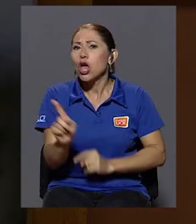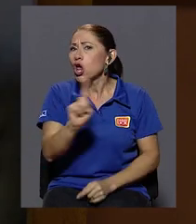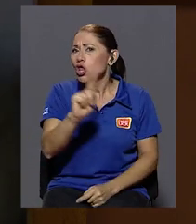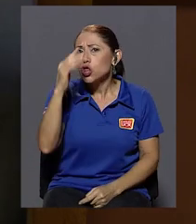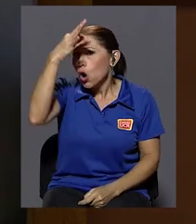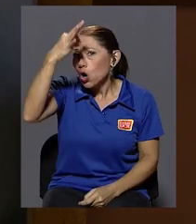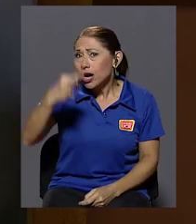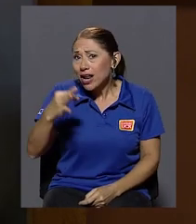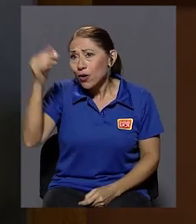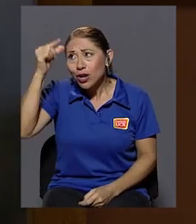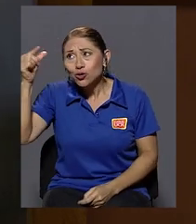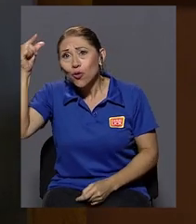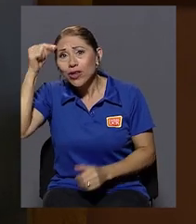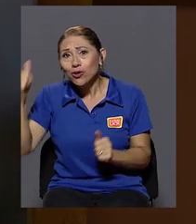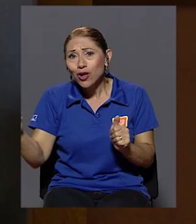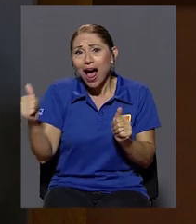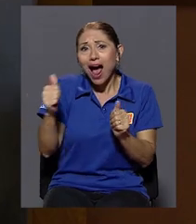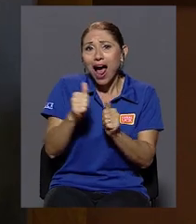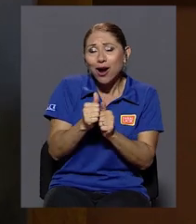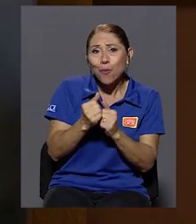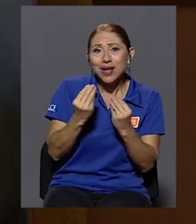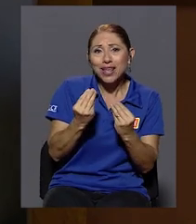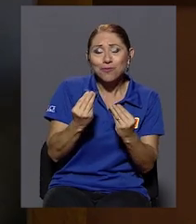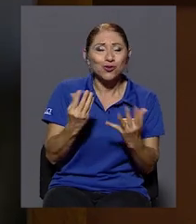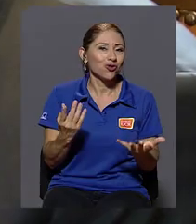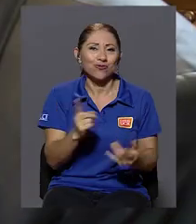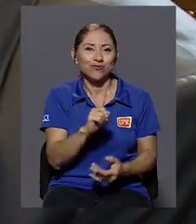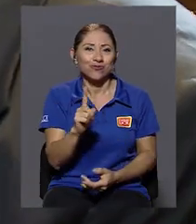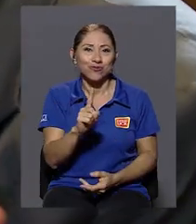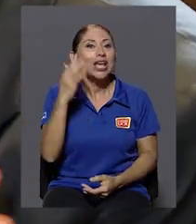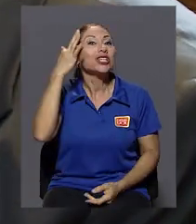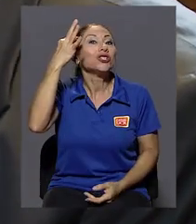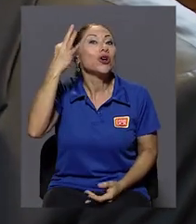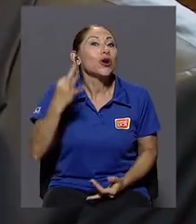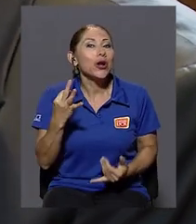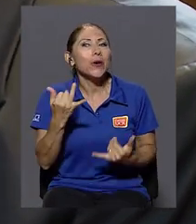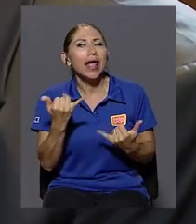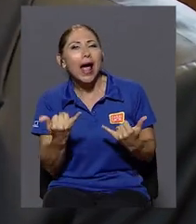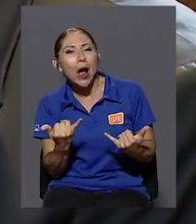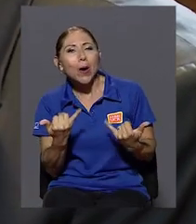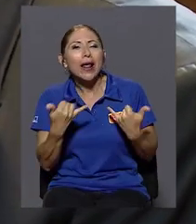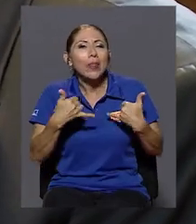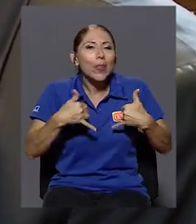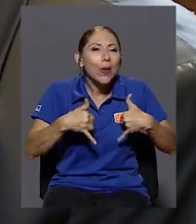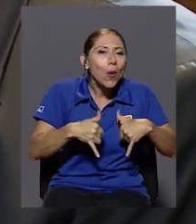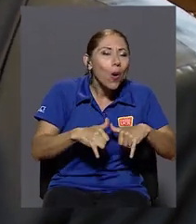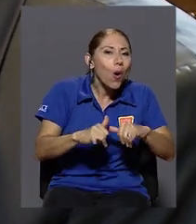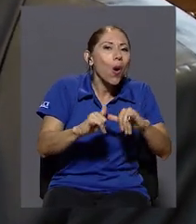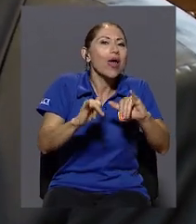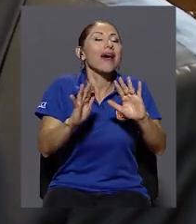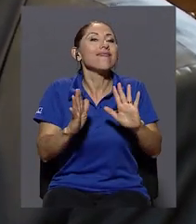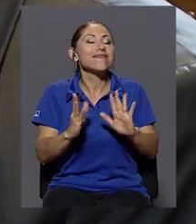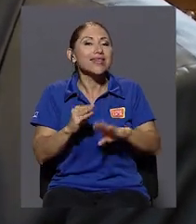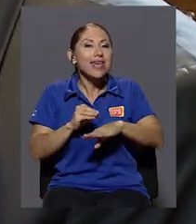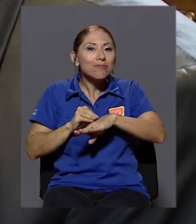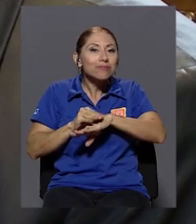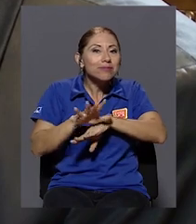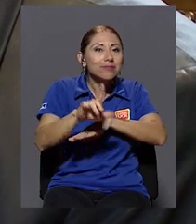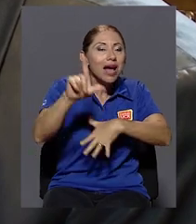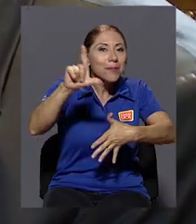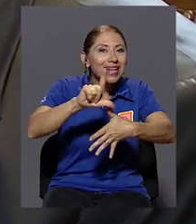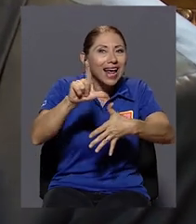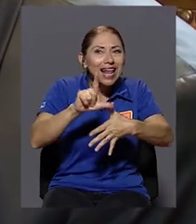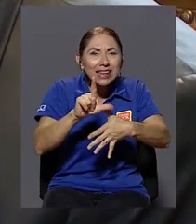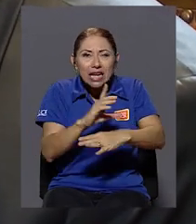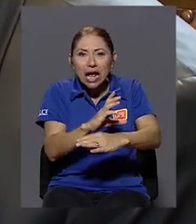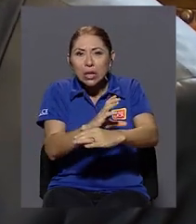creo que los gobiernos nos van a acompañar mucho. Creo que esta ola conservadora que está permeando América